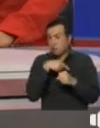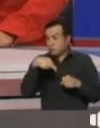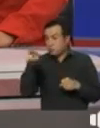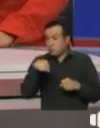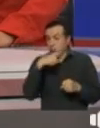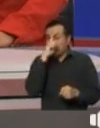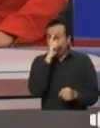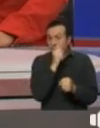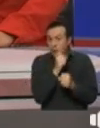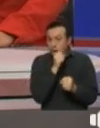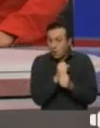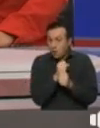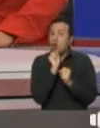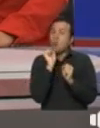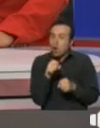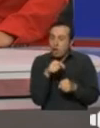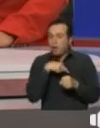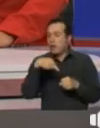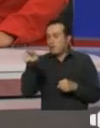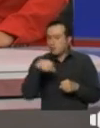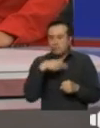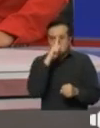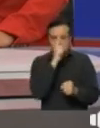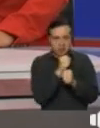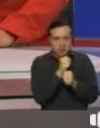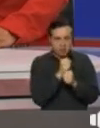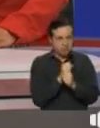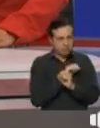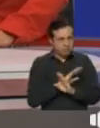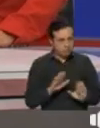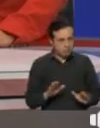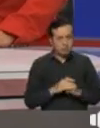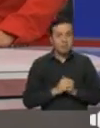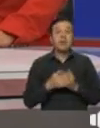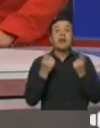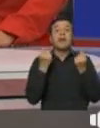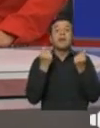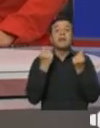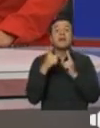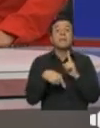ser realizados por la modalidad de teletrabajo. ¿Tendrá algún